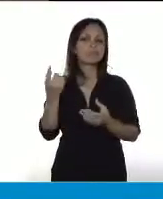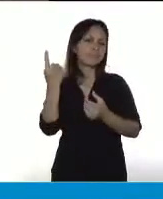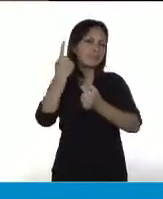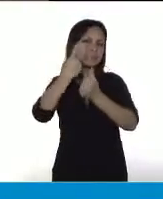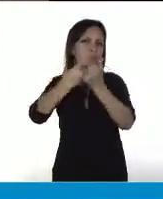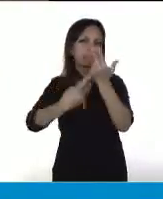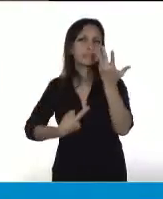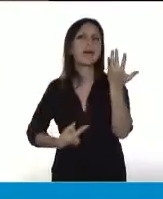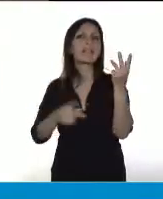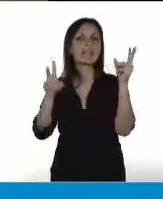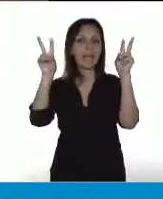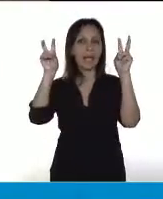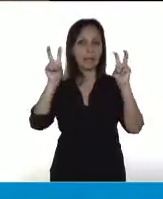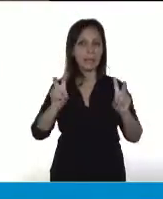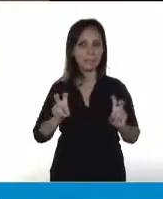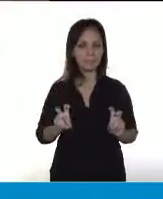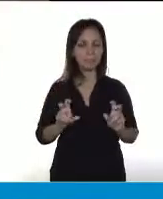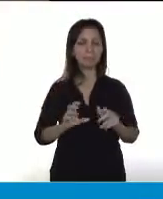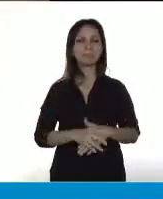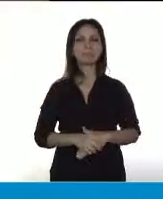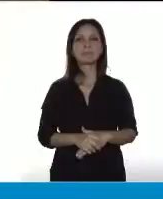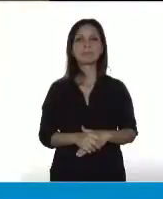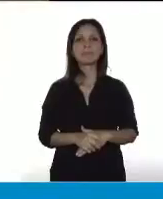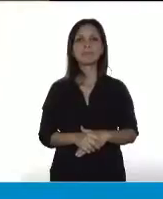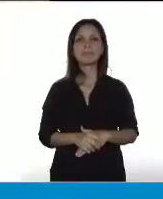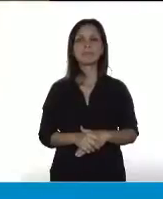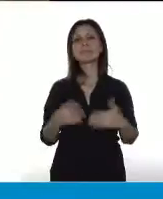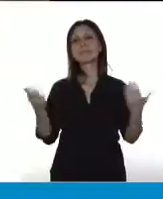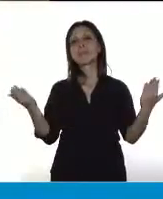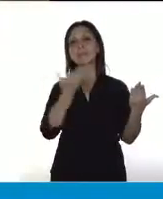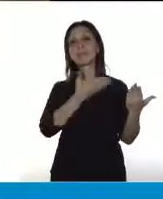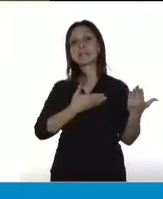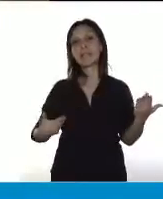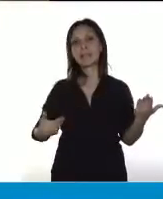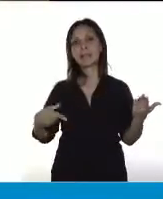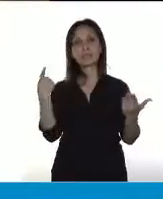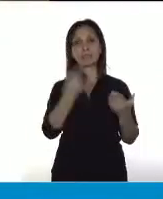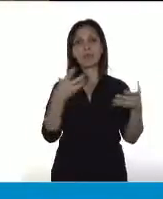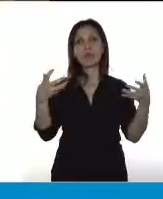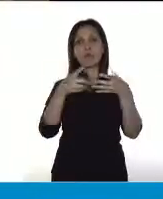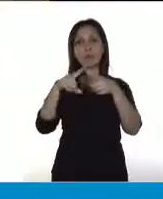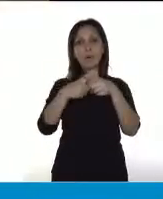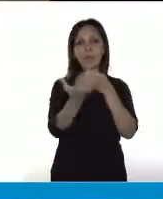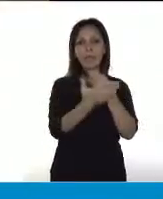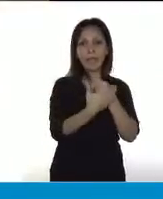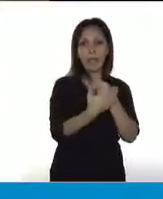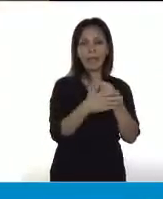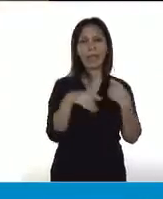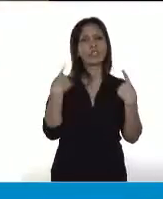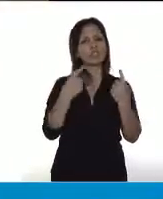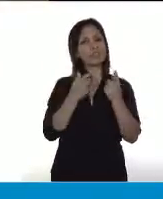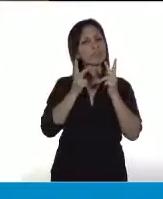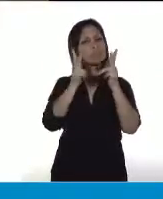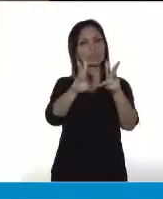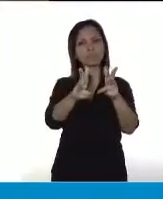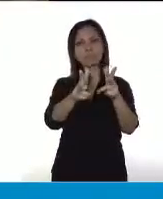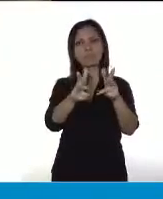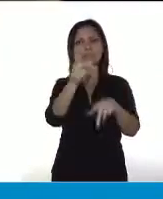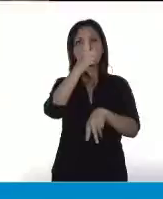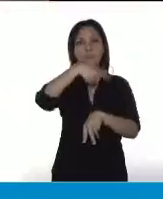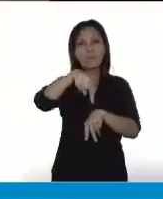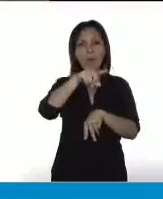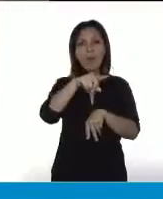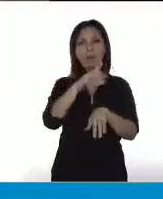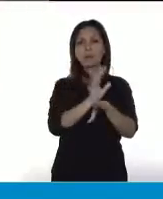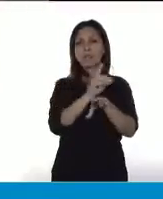que ya hemos detallado también. Señor Presidente, desde el Frente de Izquierda insistimos en el desconocimiento soberano de la deuda,